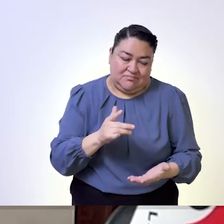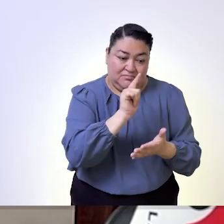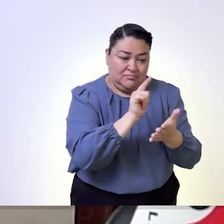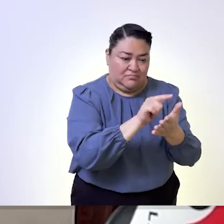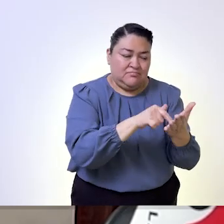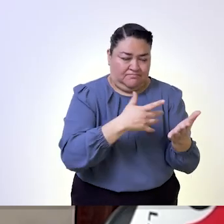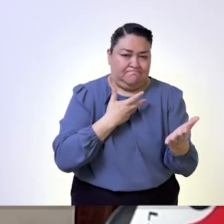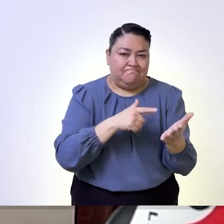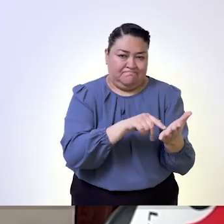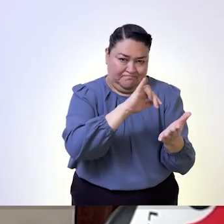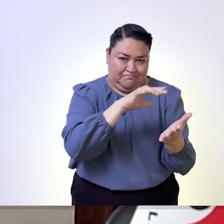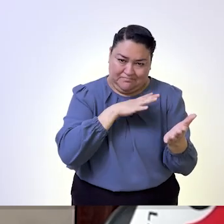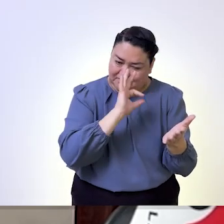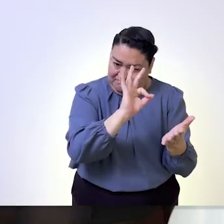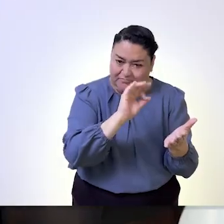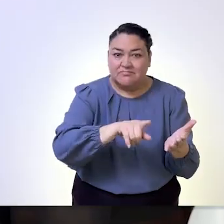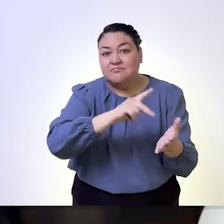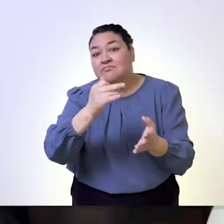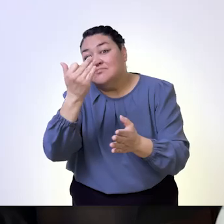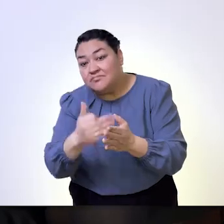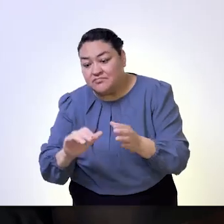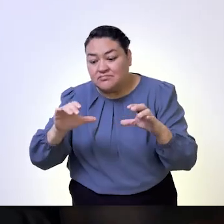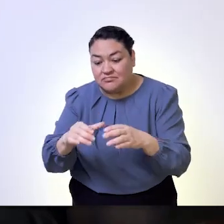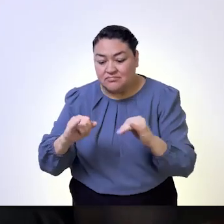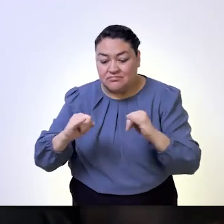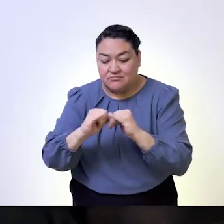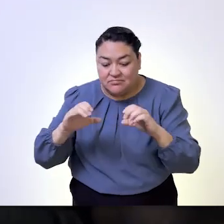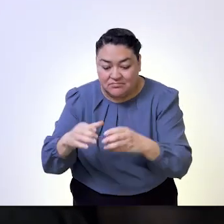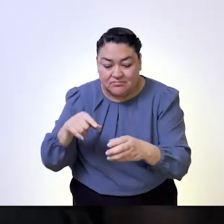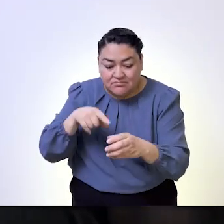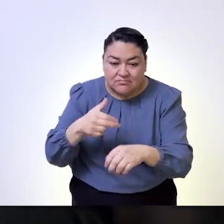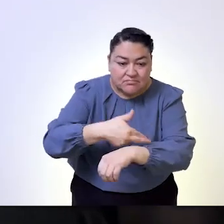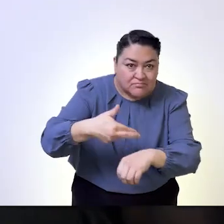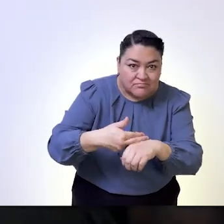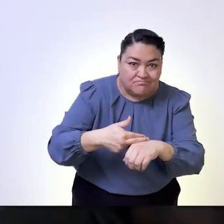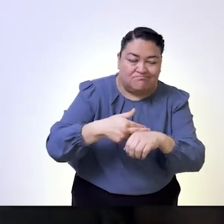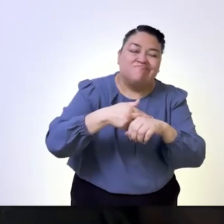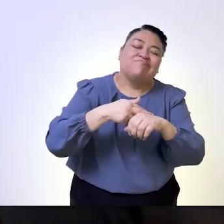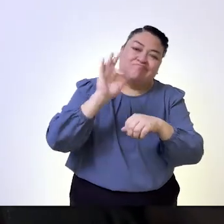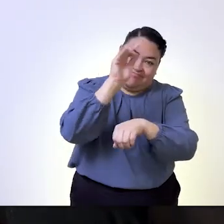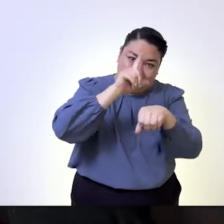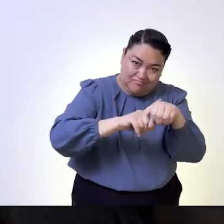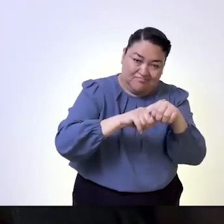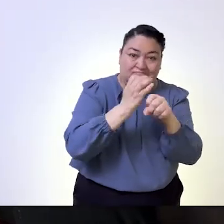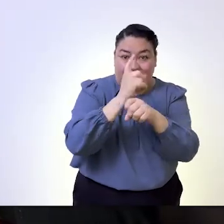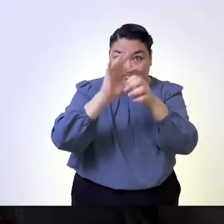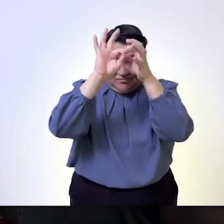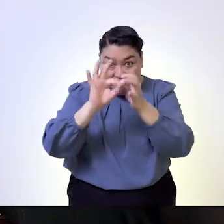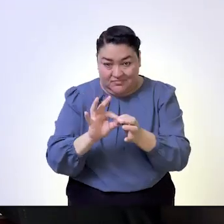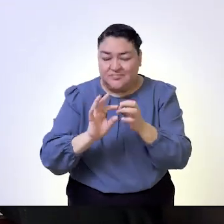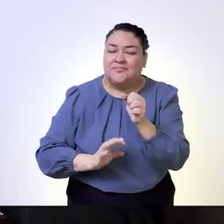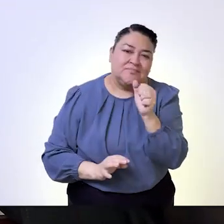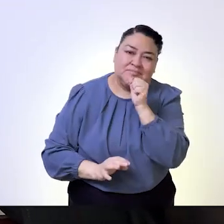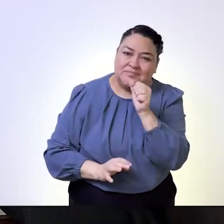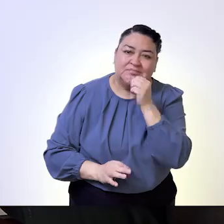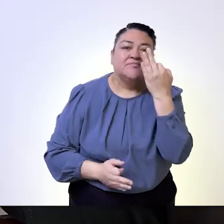sí contamos con la legislación, pero es donde hay un enorme desafío en cuanto a la armonización a nivel nacional